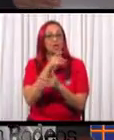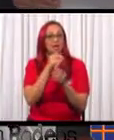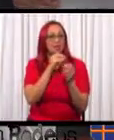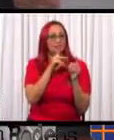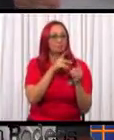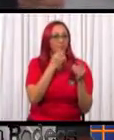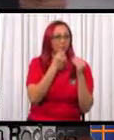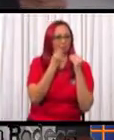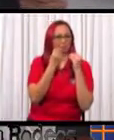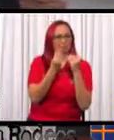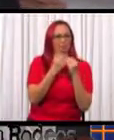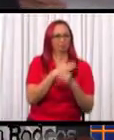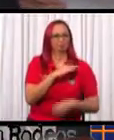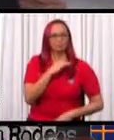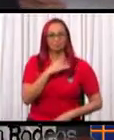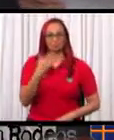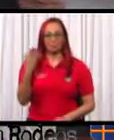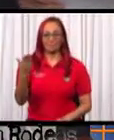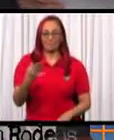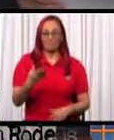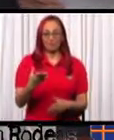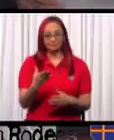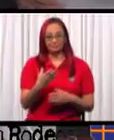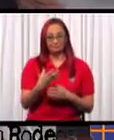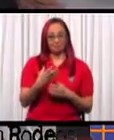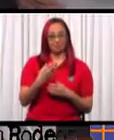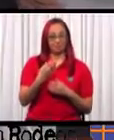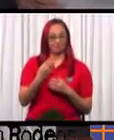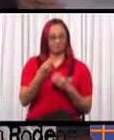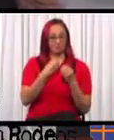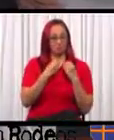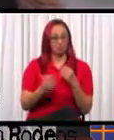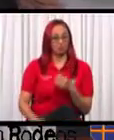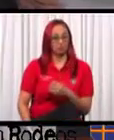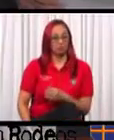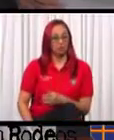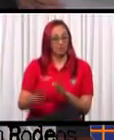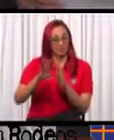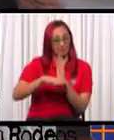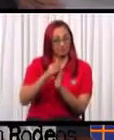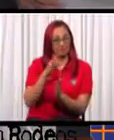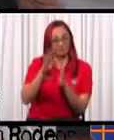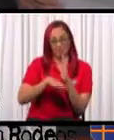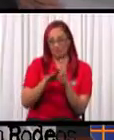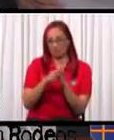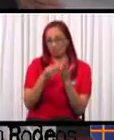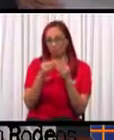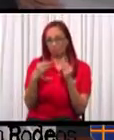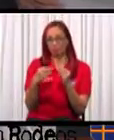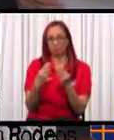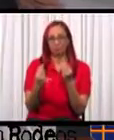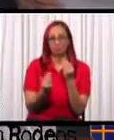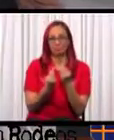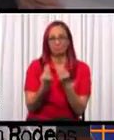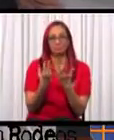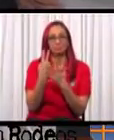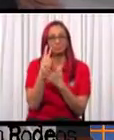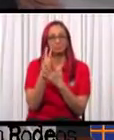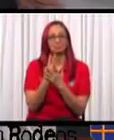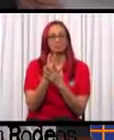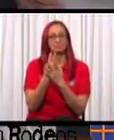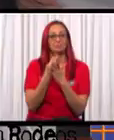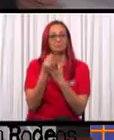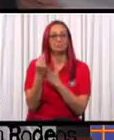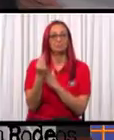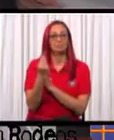beneficiado? Si ellos importan arroz, muy bien, nos lo van a vender más barato. Okay, porque es obvio que el arroz se va a comprar a un precio de